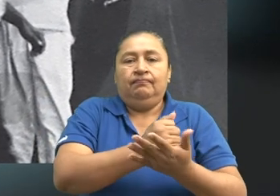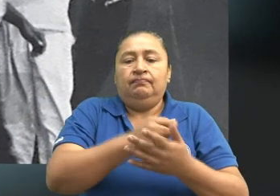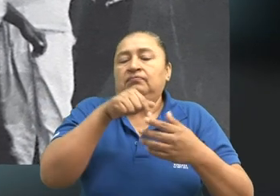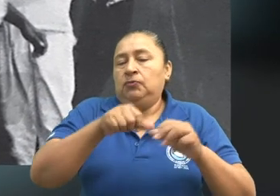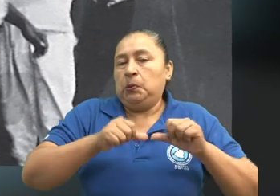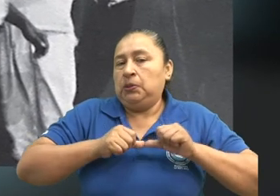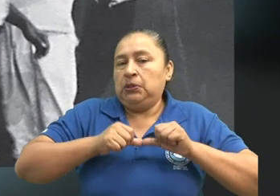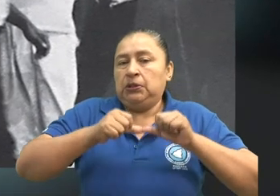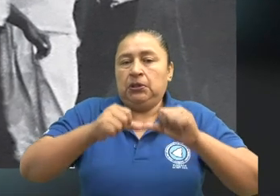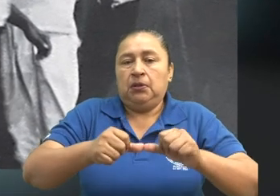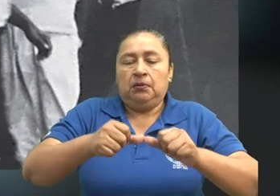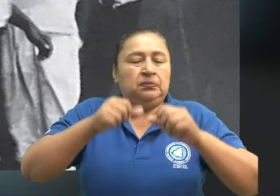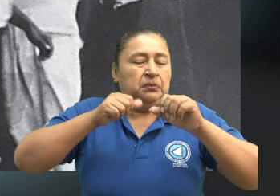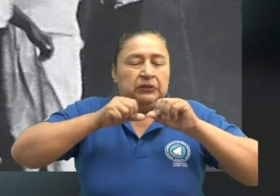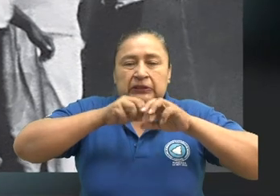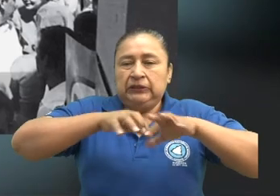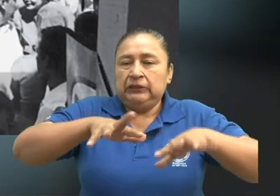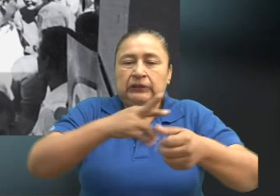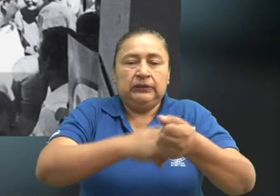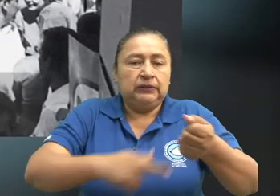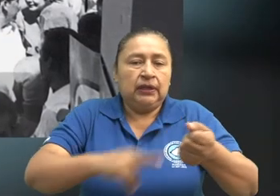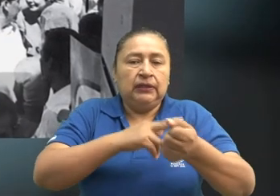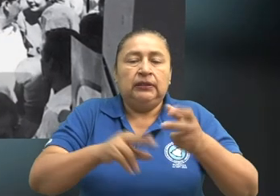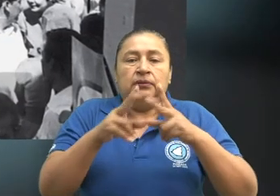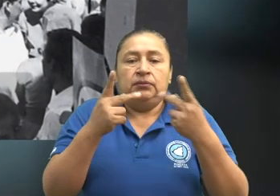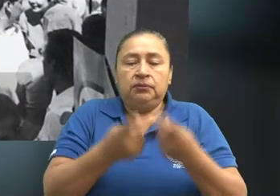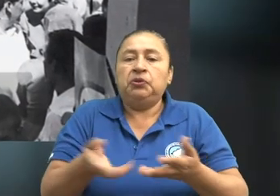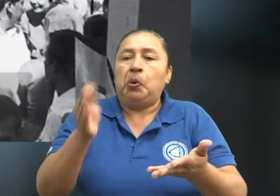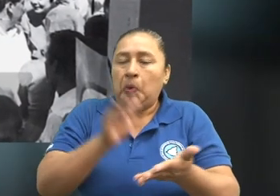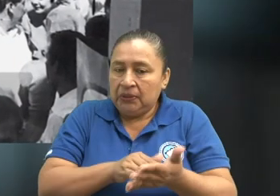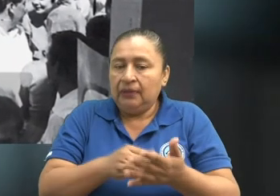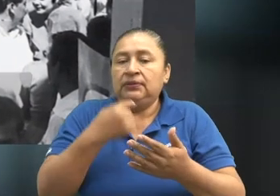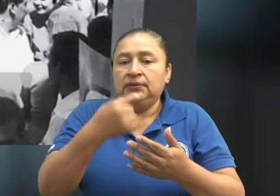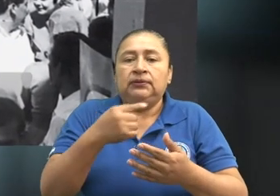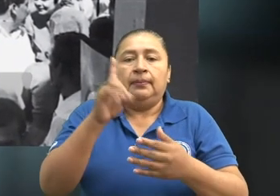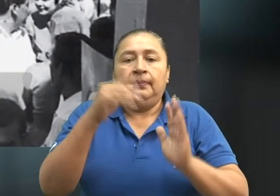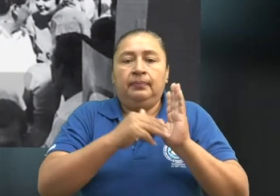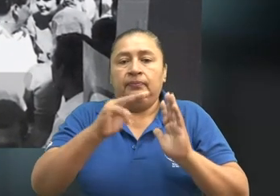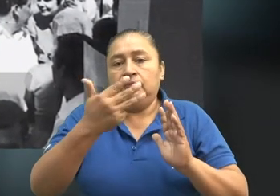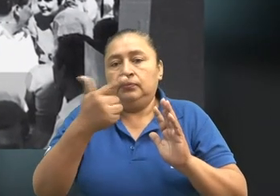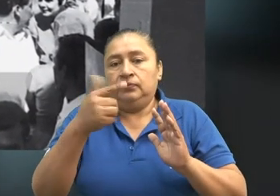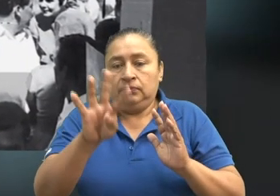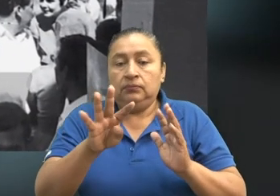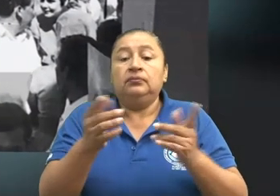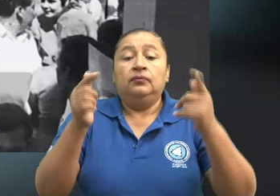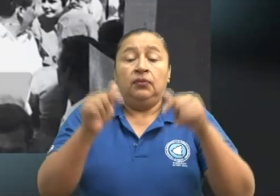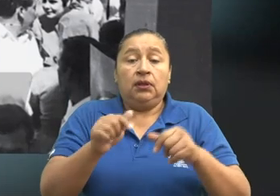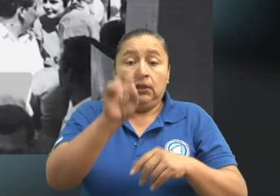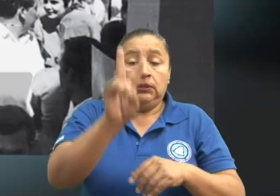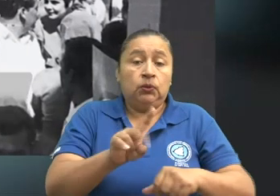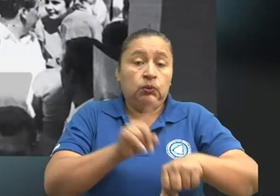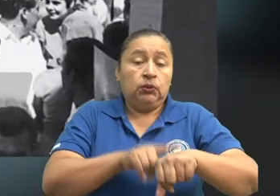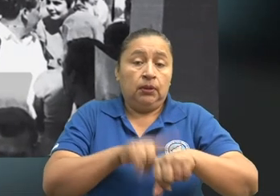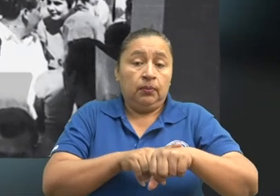siguió sobre la sangre y la represión contra el pueblo. Y de nuevo se reafirmó en el 74, ¿verdad? Y este segundo periodo